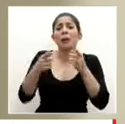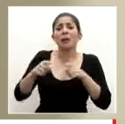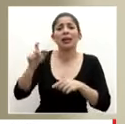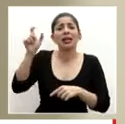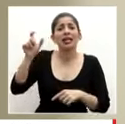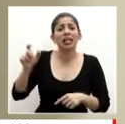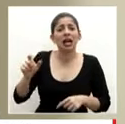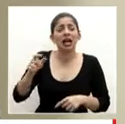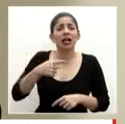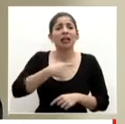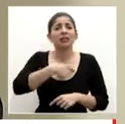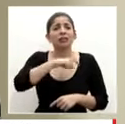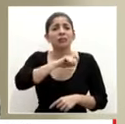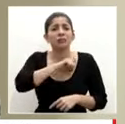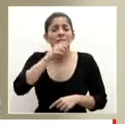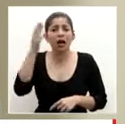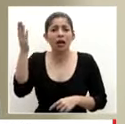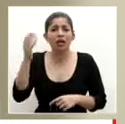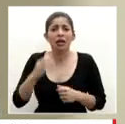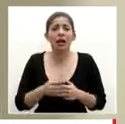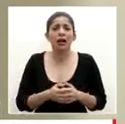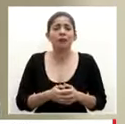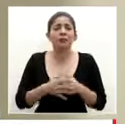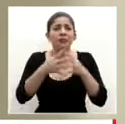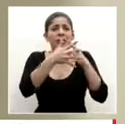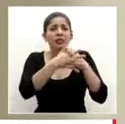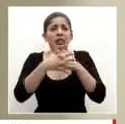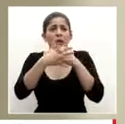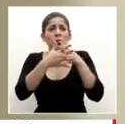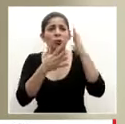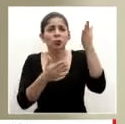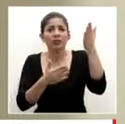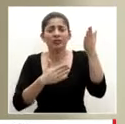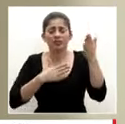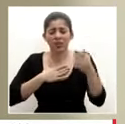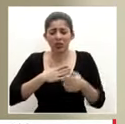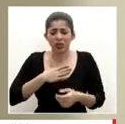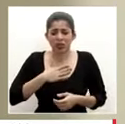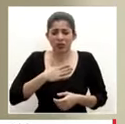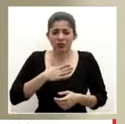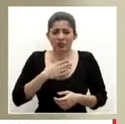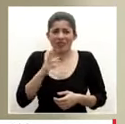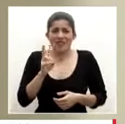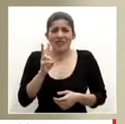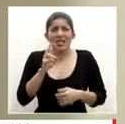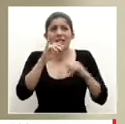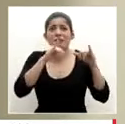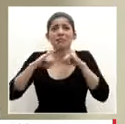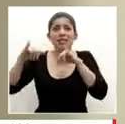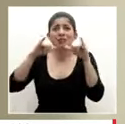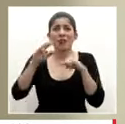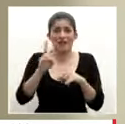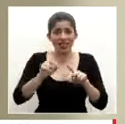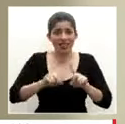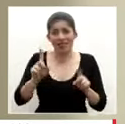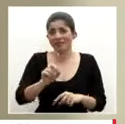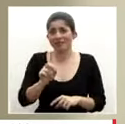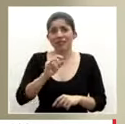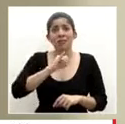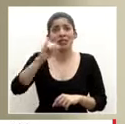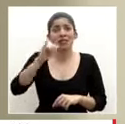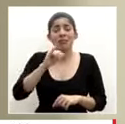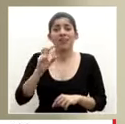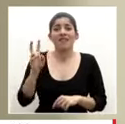Italia, en España, en Estados Unidos. Es un virus que es el mismo, no es un virus diferente, es un virus que